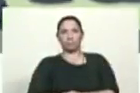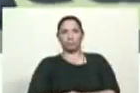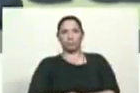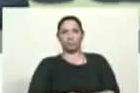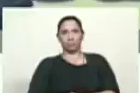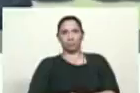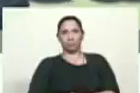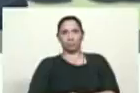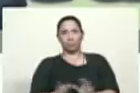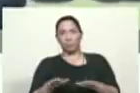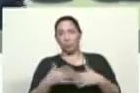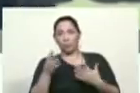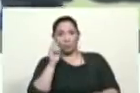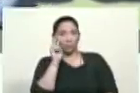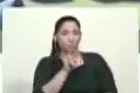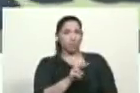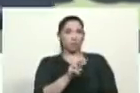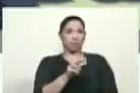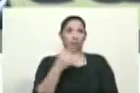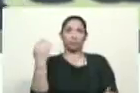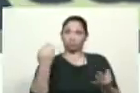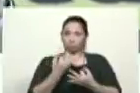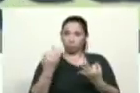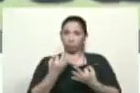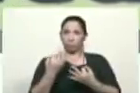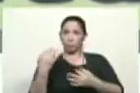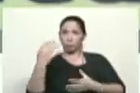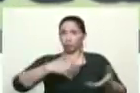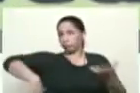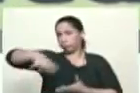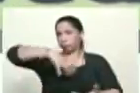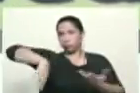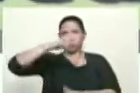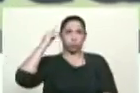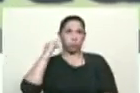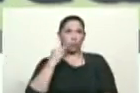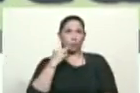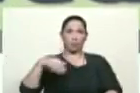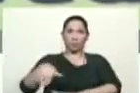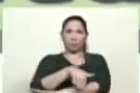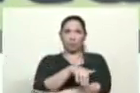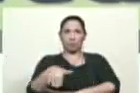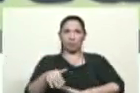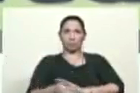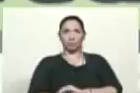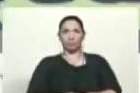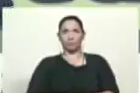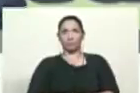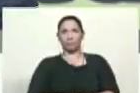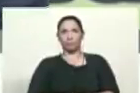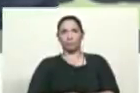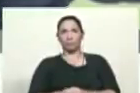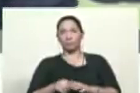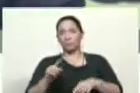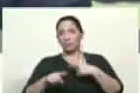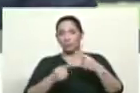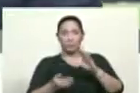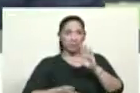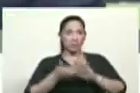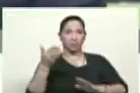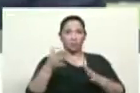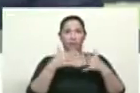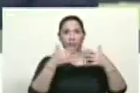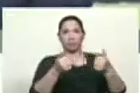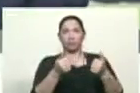Y cuando se dieron cuenta que efectivamente era un huracán bolivariano en la calle, después que salió de la cárcel de la